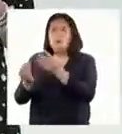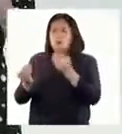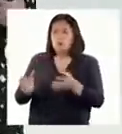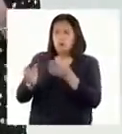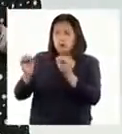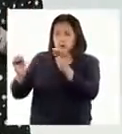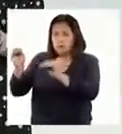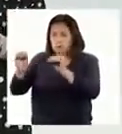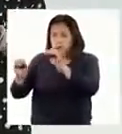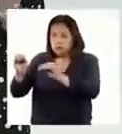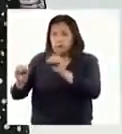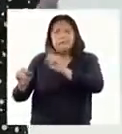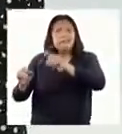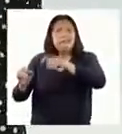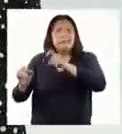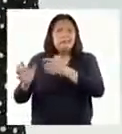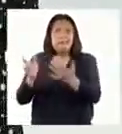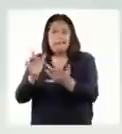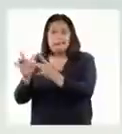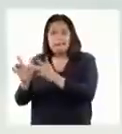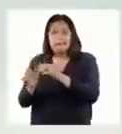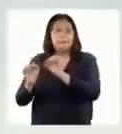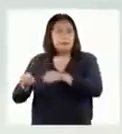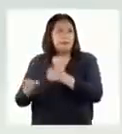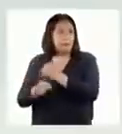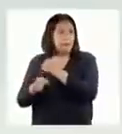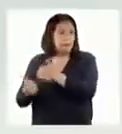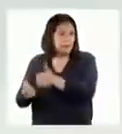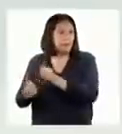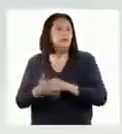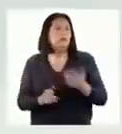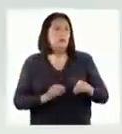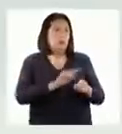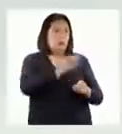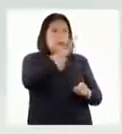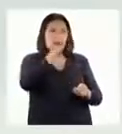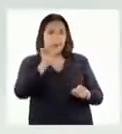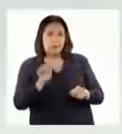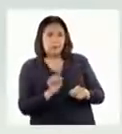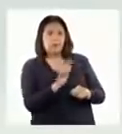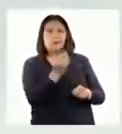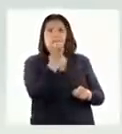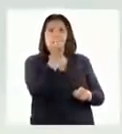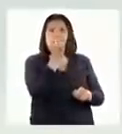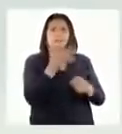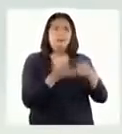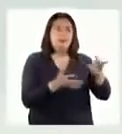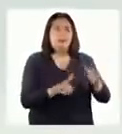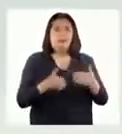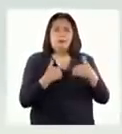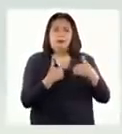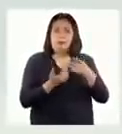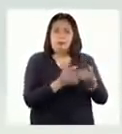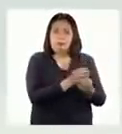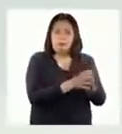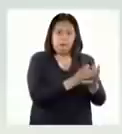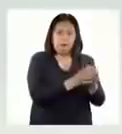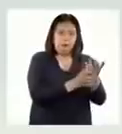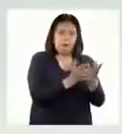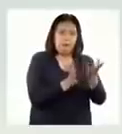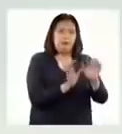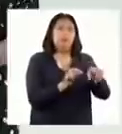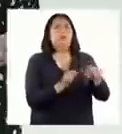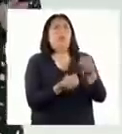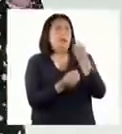que se necesitan las unas a las otras para poder funcionar. Una cadena alimentaria es una relación que se da entre los seres vivos en función de